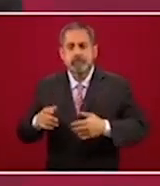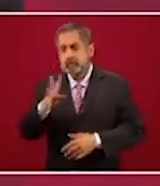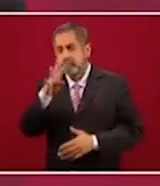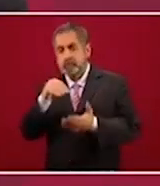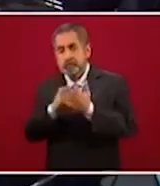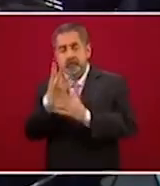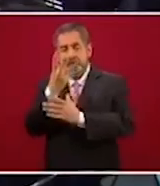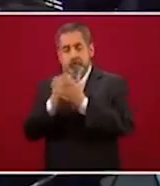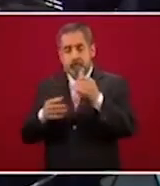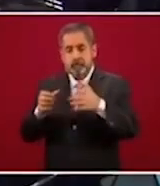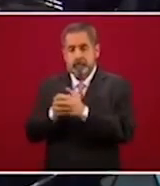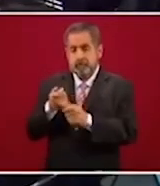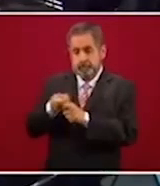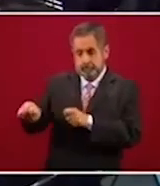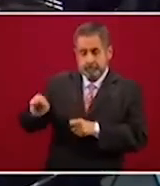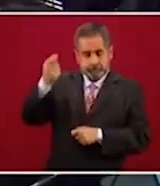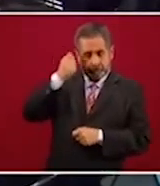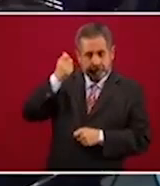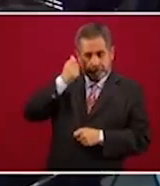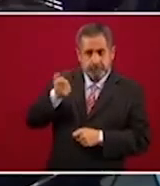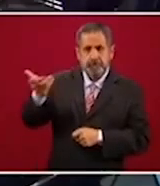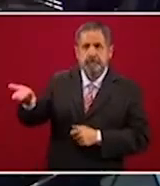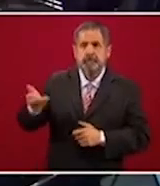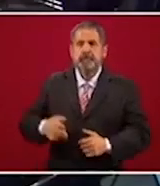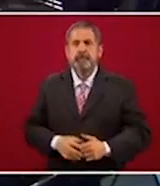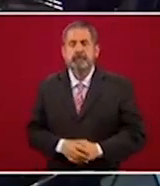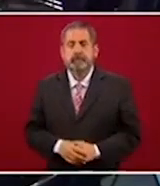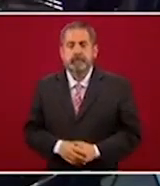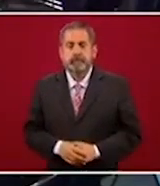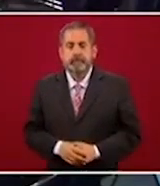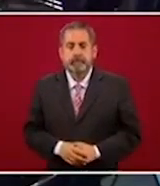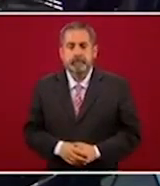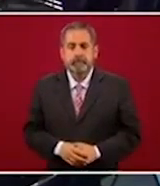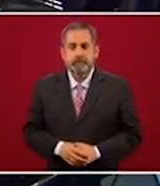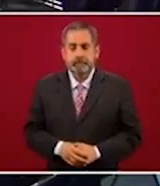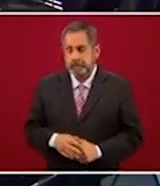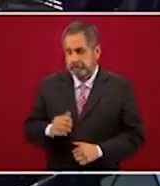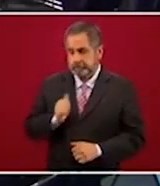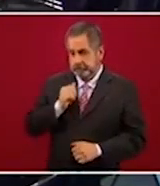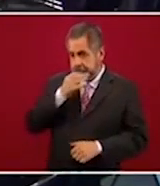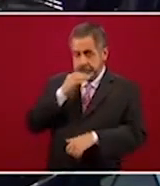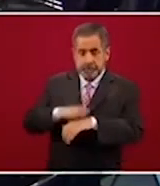4 meses de pensión por adelantado. Aprovecho